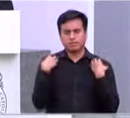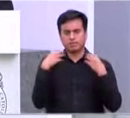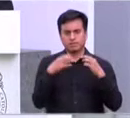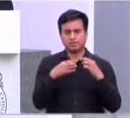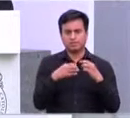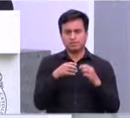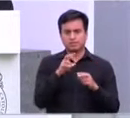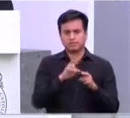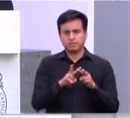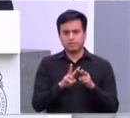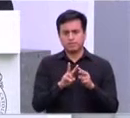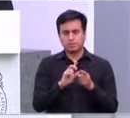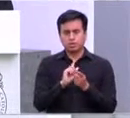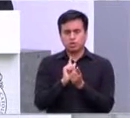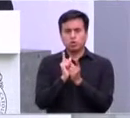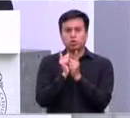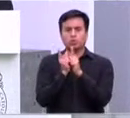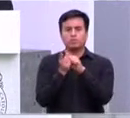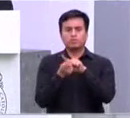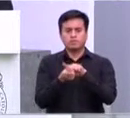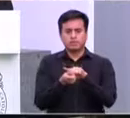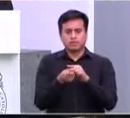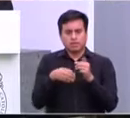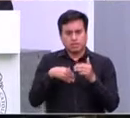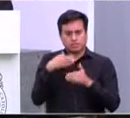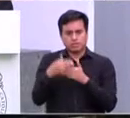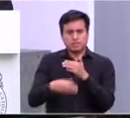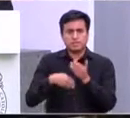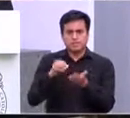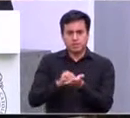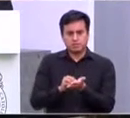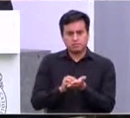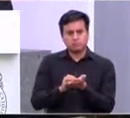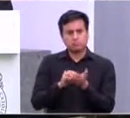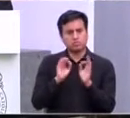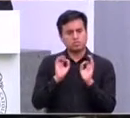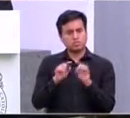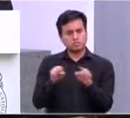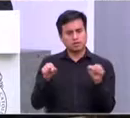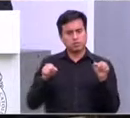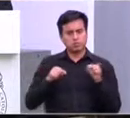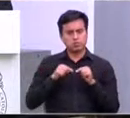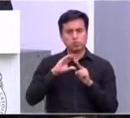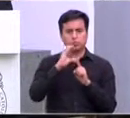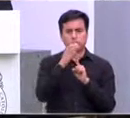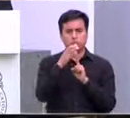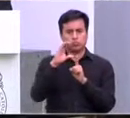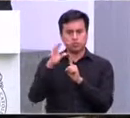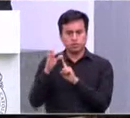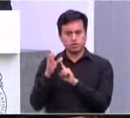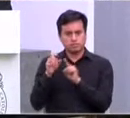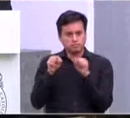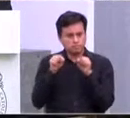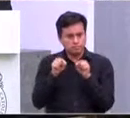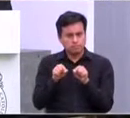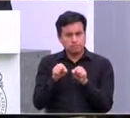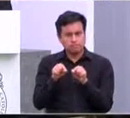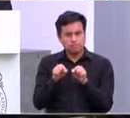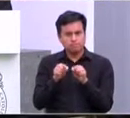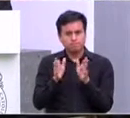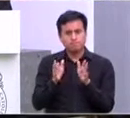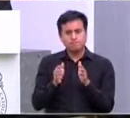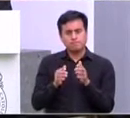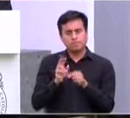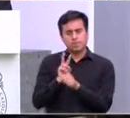ser y convertirse cada vez más en un espacio cultural donde maestros